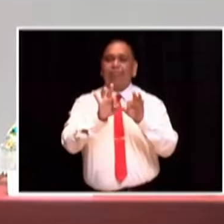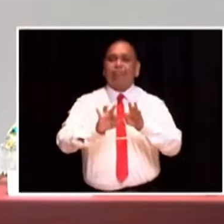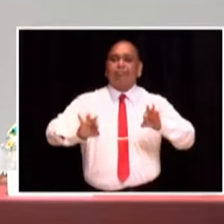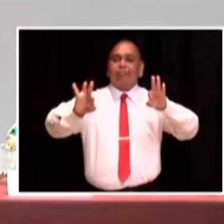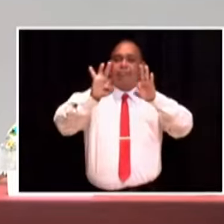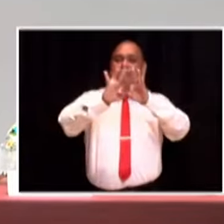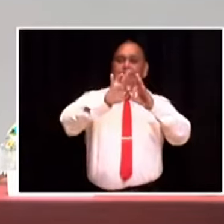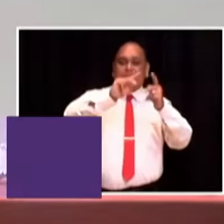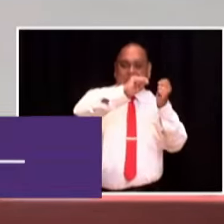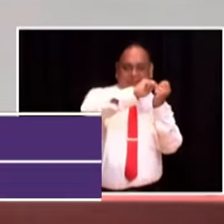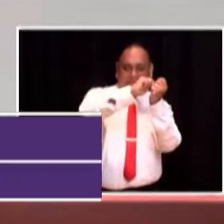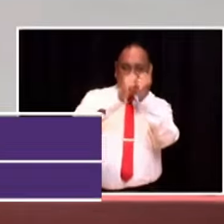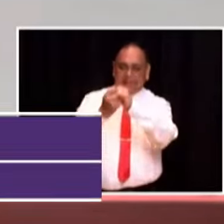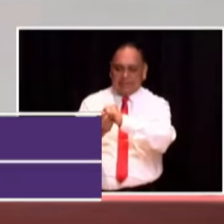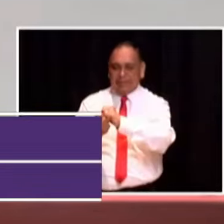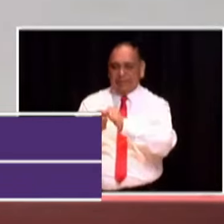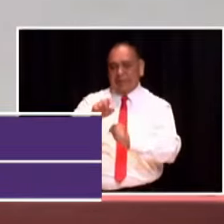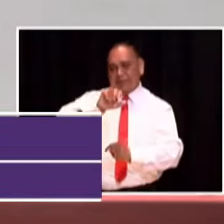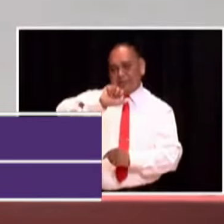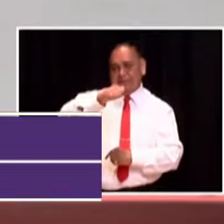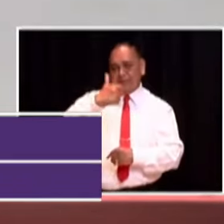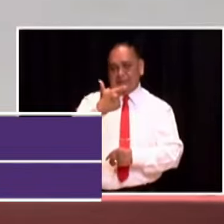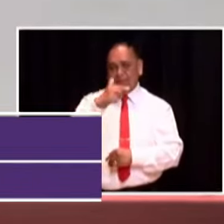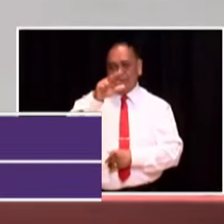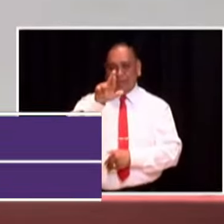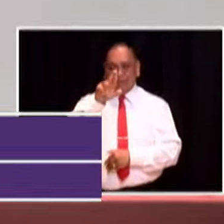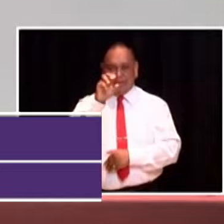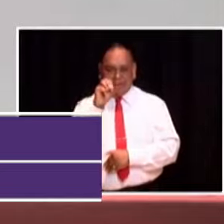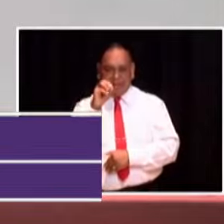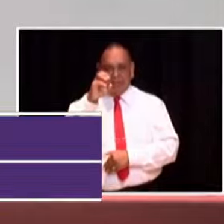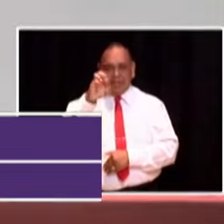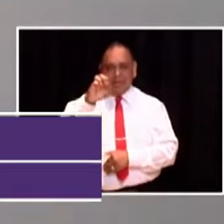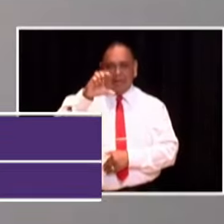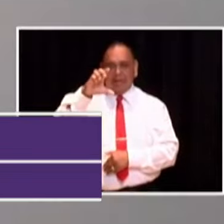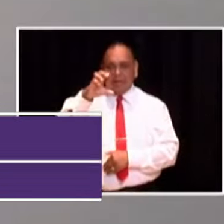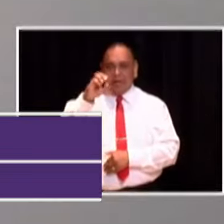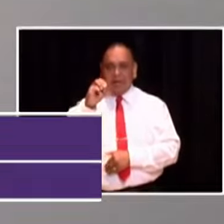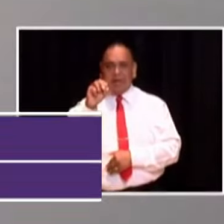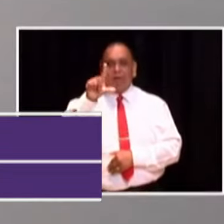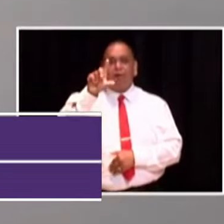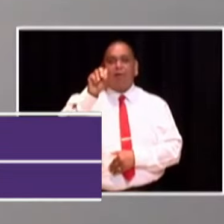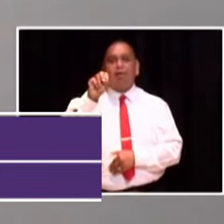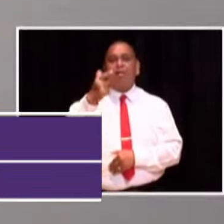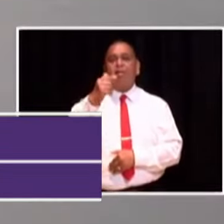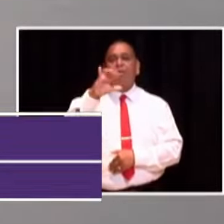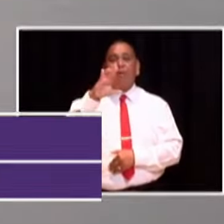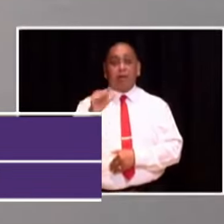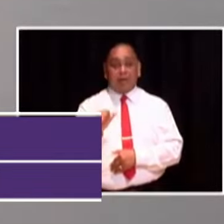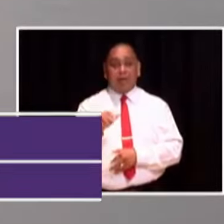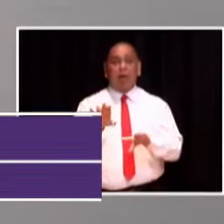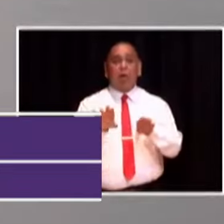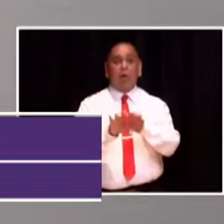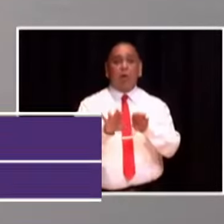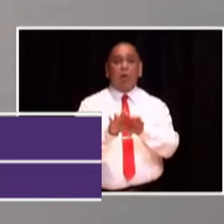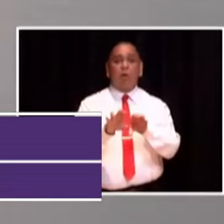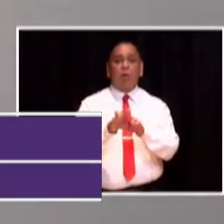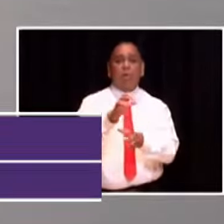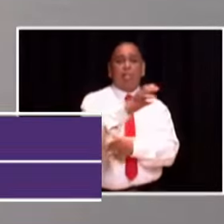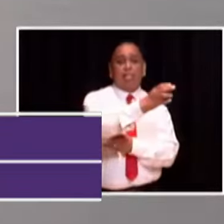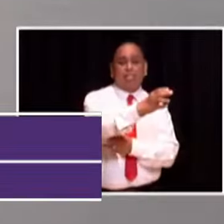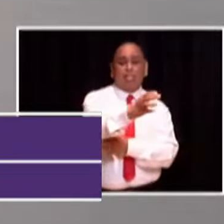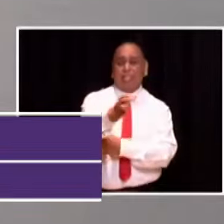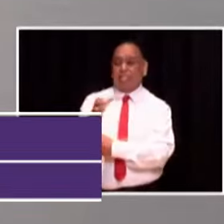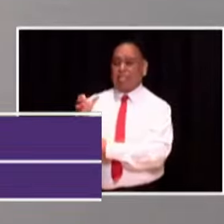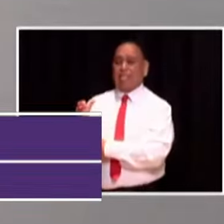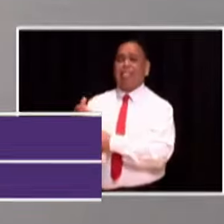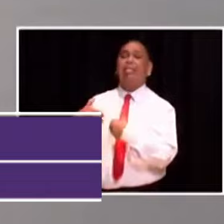La transición agroecológica. No podemos seguir cultivando de la manera que estamos cultivando, porque